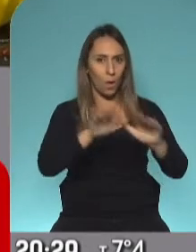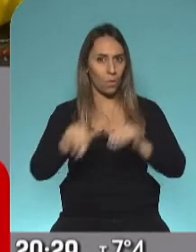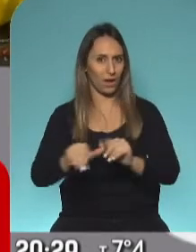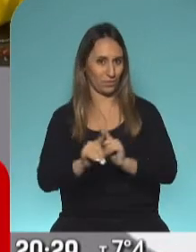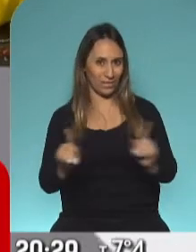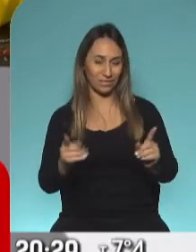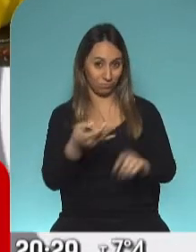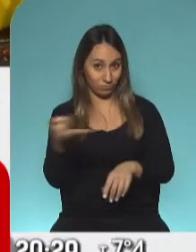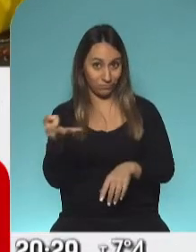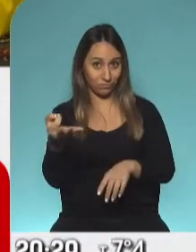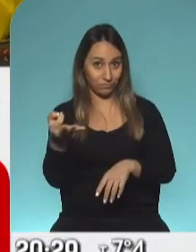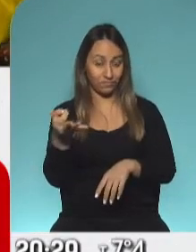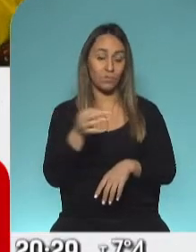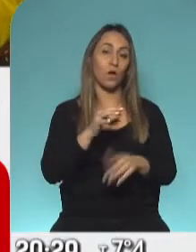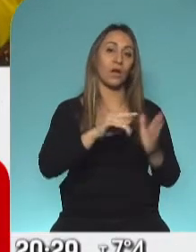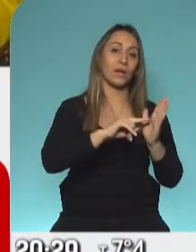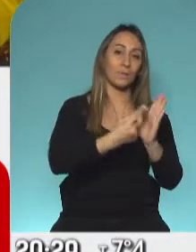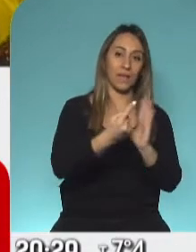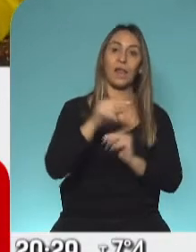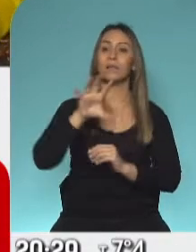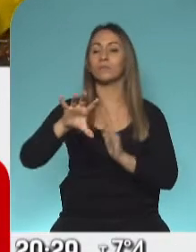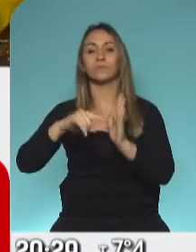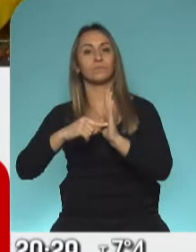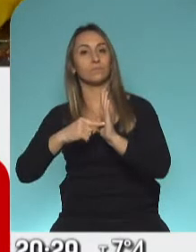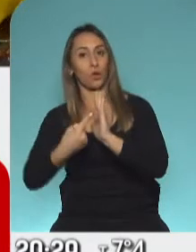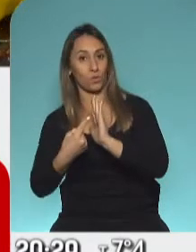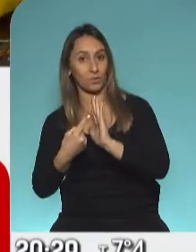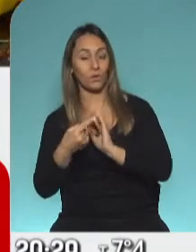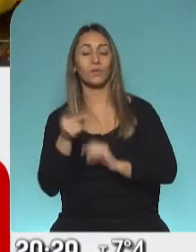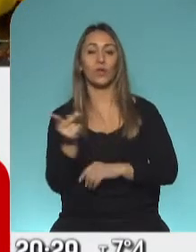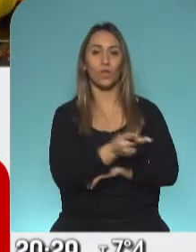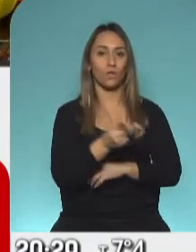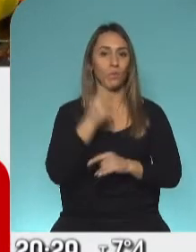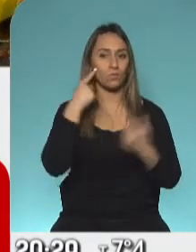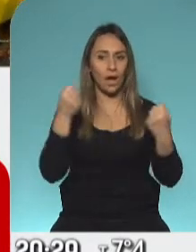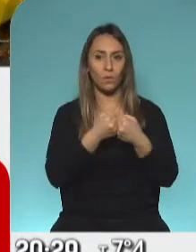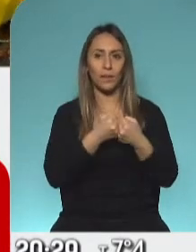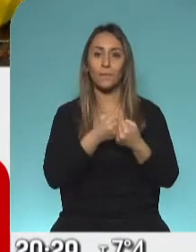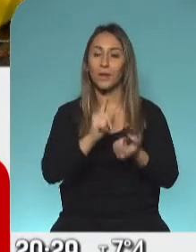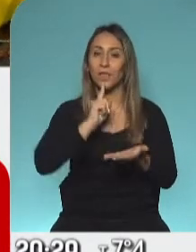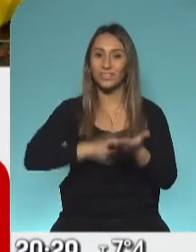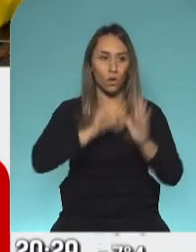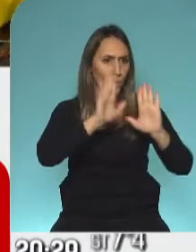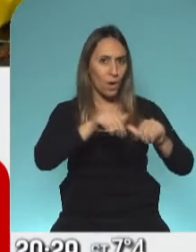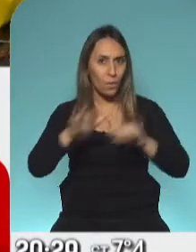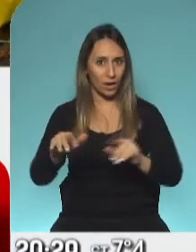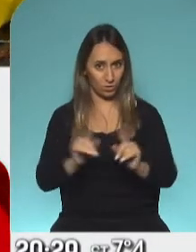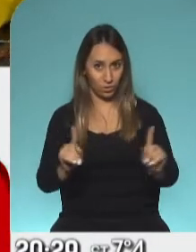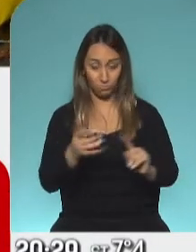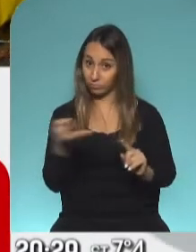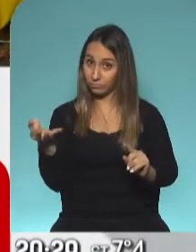decir los dos distritos ciudad y provincia están de acuerdo pero no serán las mismas medidas que se tomen